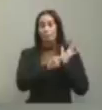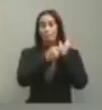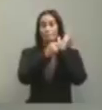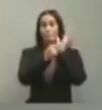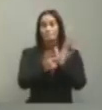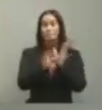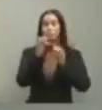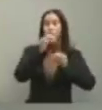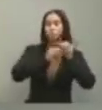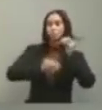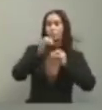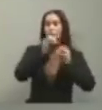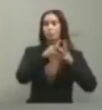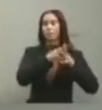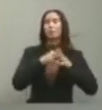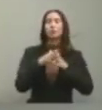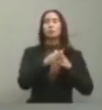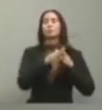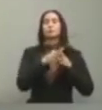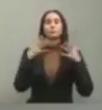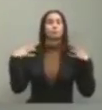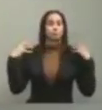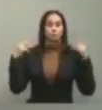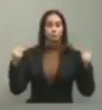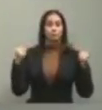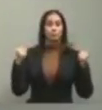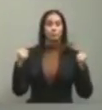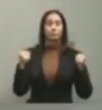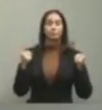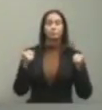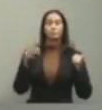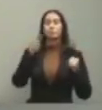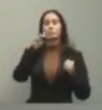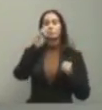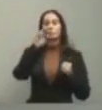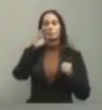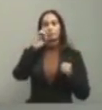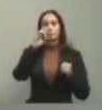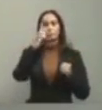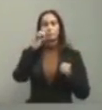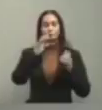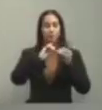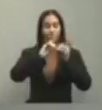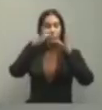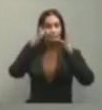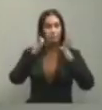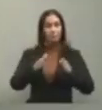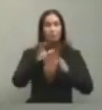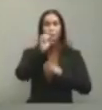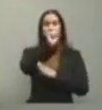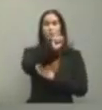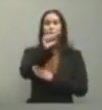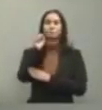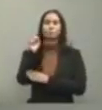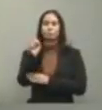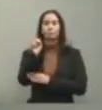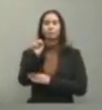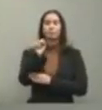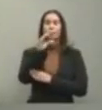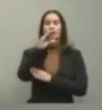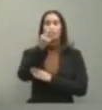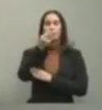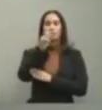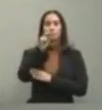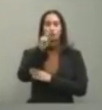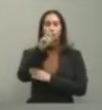de la organización panamericana de la salud mercedes rodríguez directora de senasa channel rosa